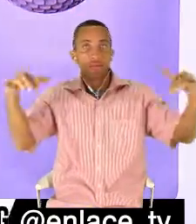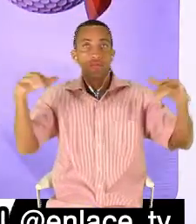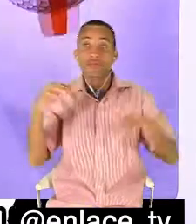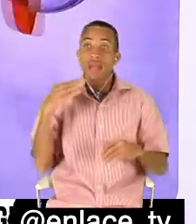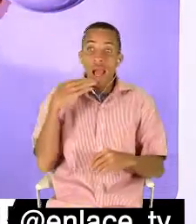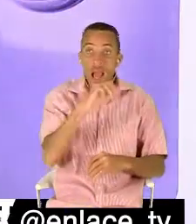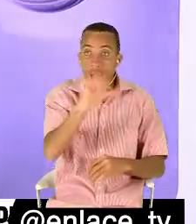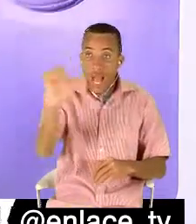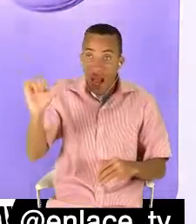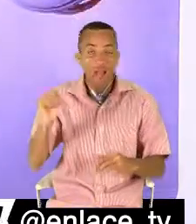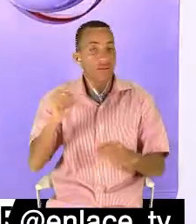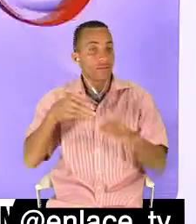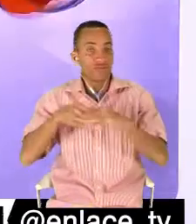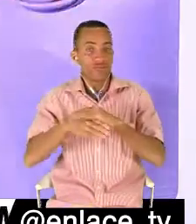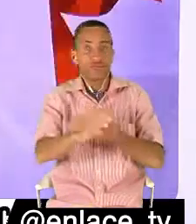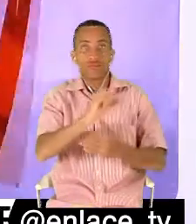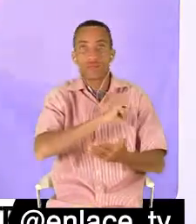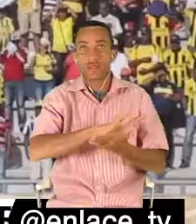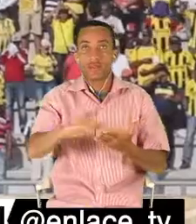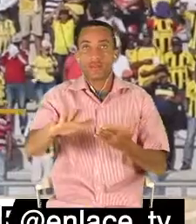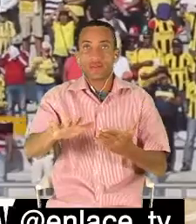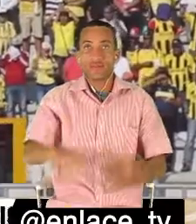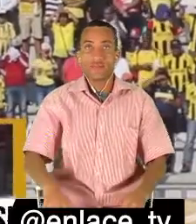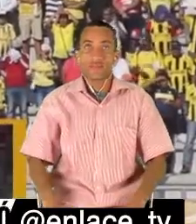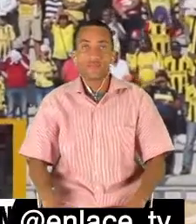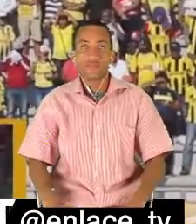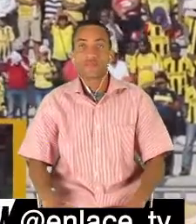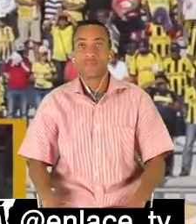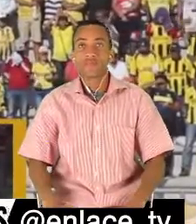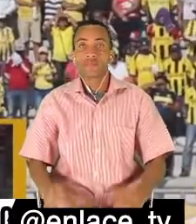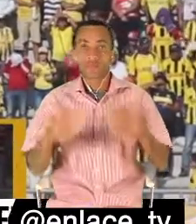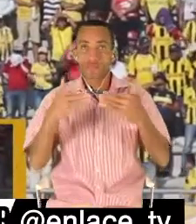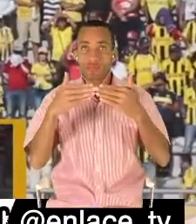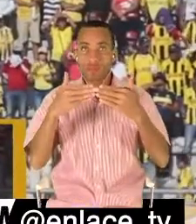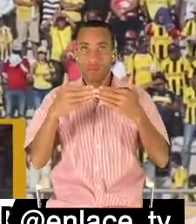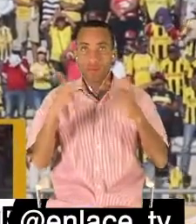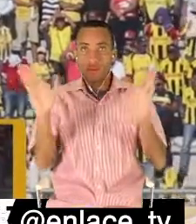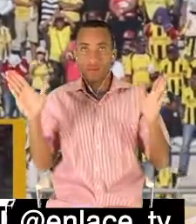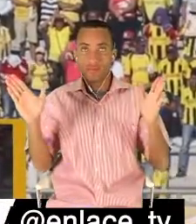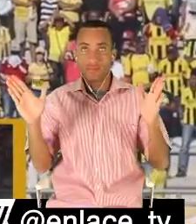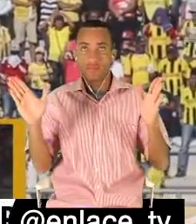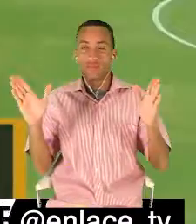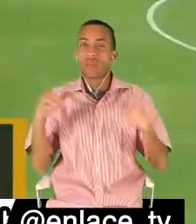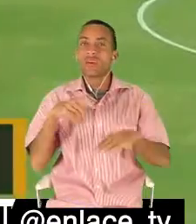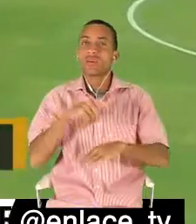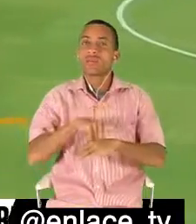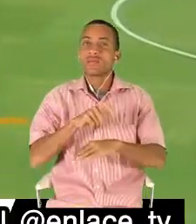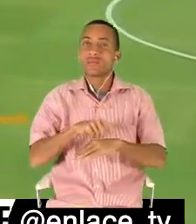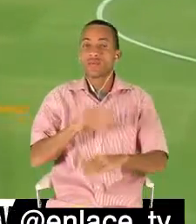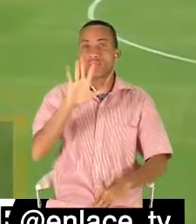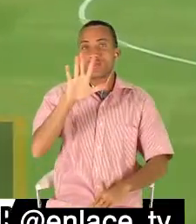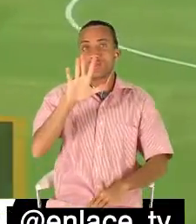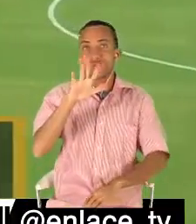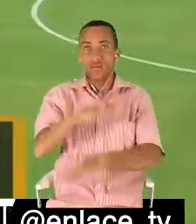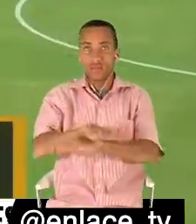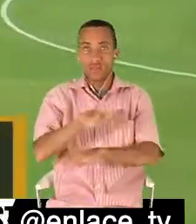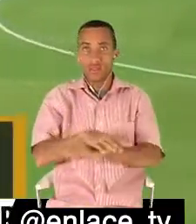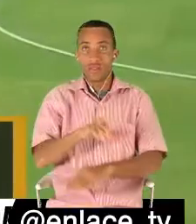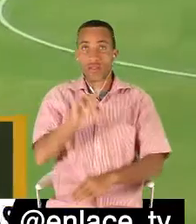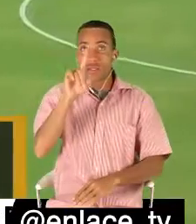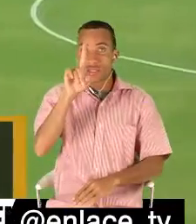al estadio de fútbol. La apertura de las puertas de la Casa del Onceno Aurinegro se hará a partir de las 5:00 p.m. A las